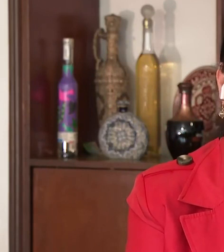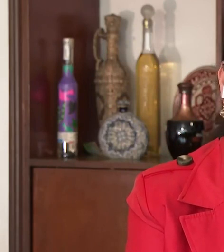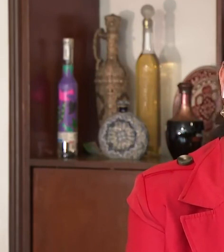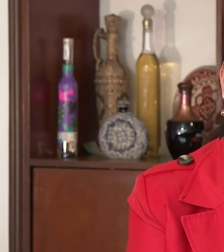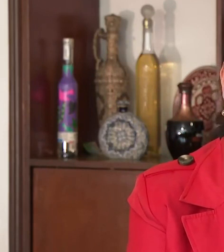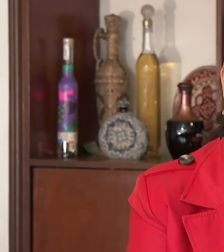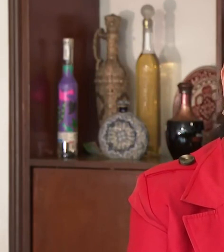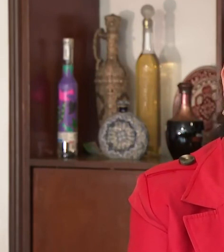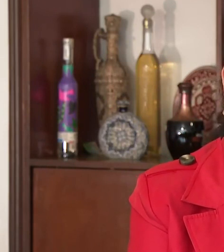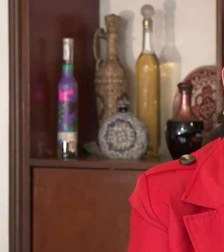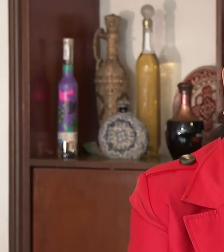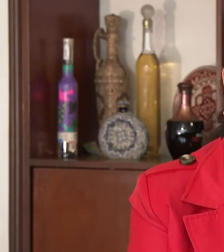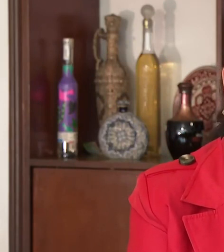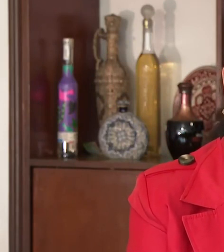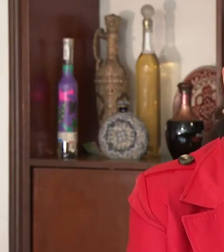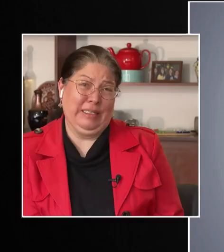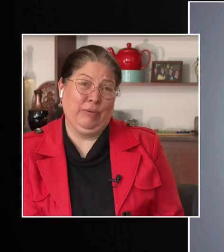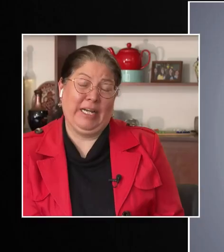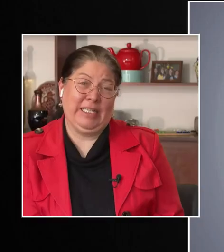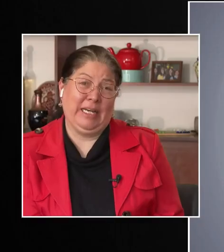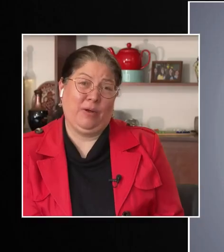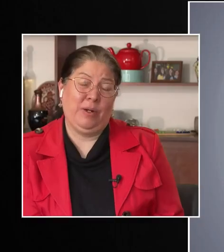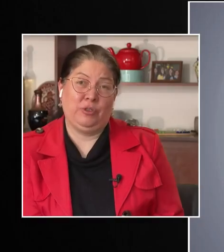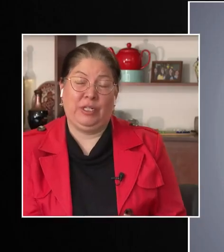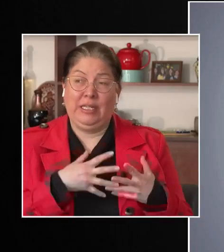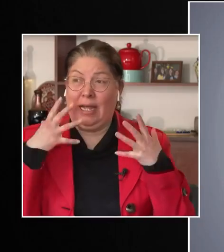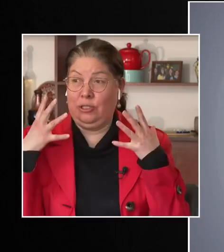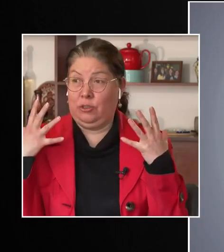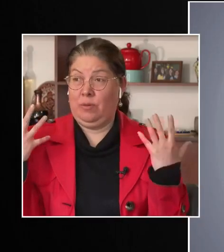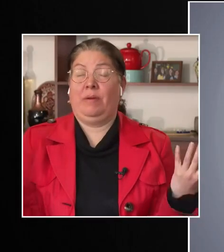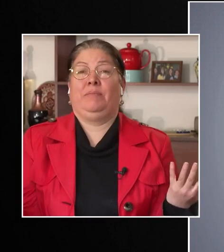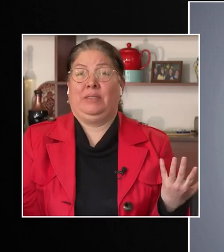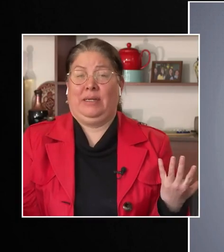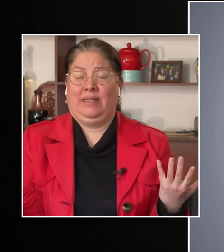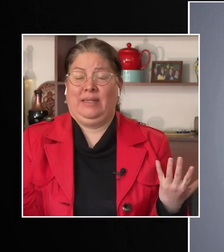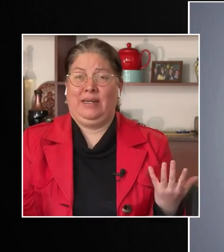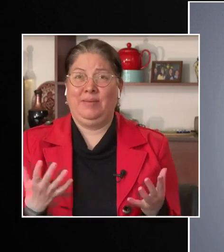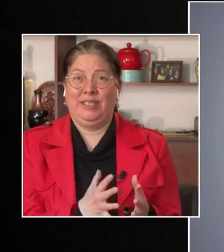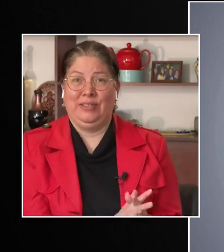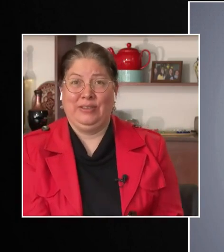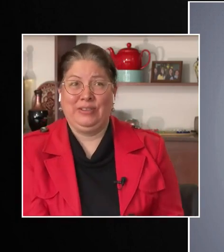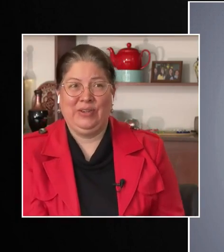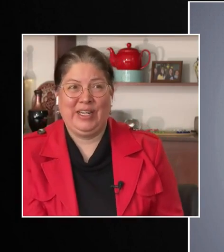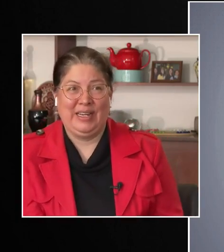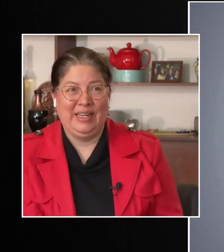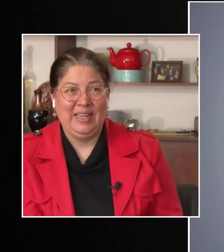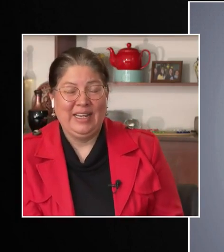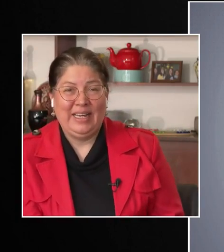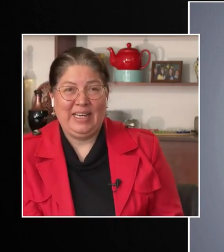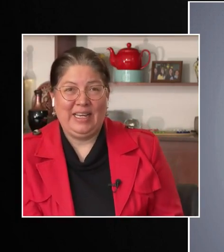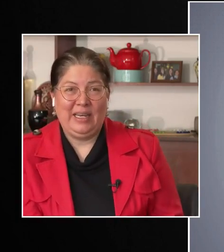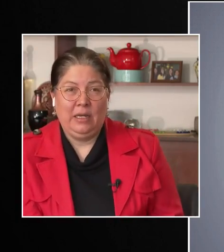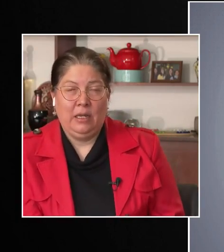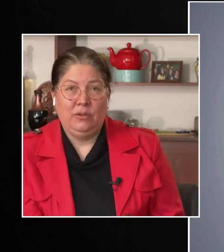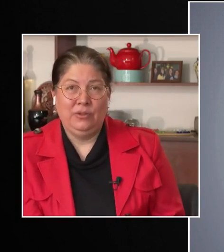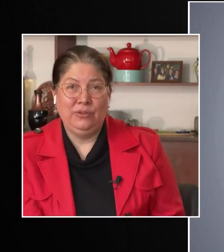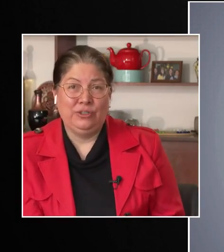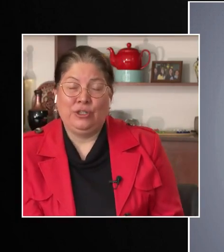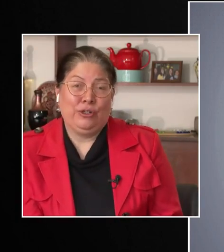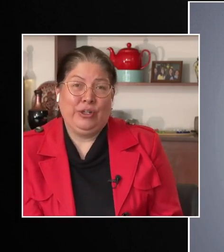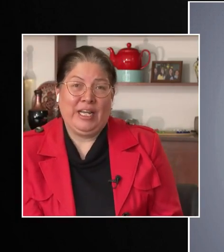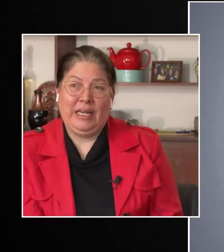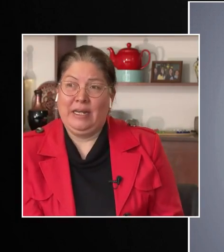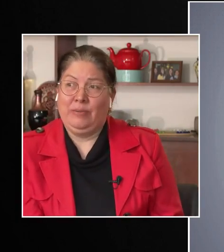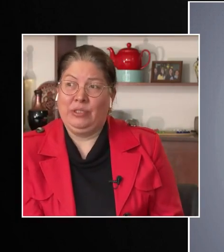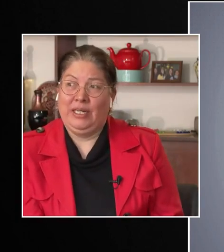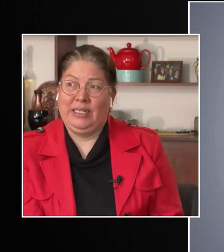la dimensión histórica. Creo que tuve que llegar como a los 30 años como para empezar a entender la dimensión histórica.